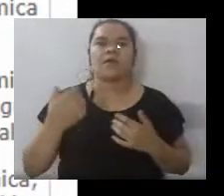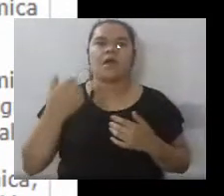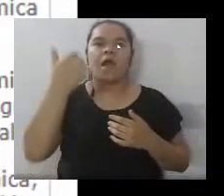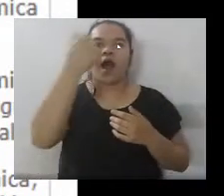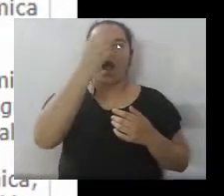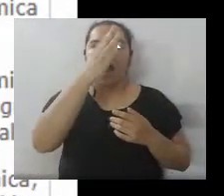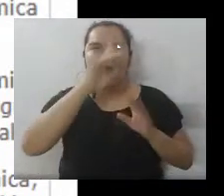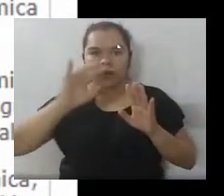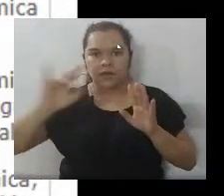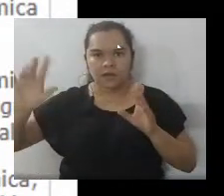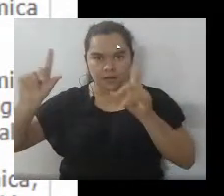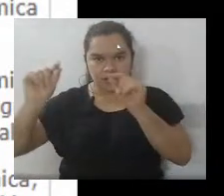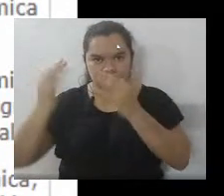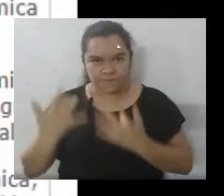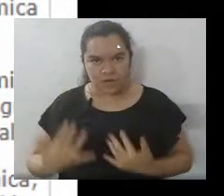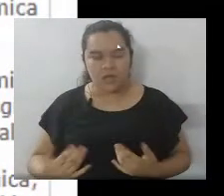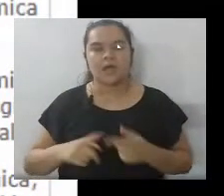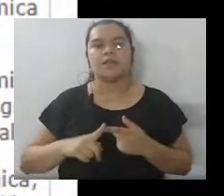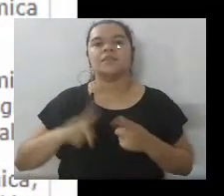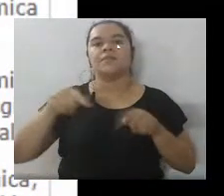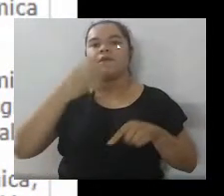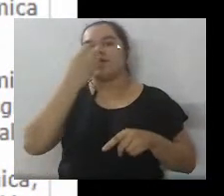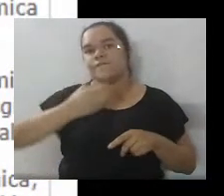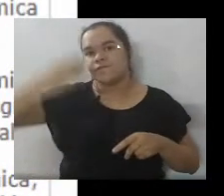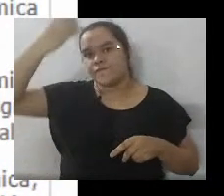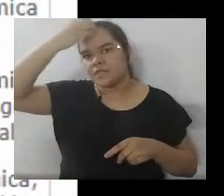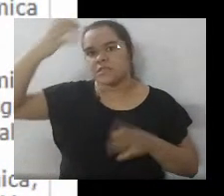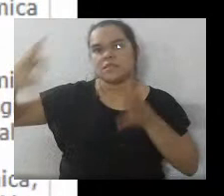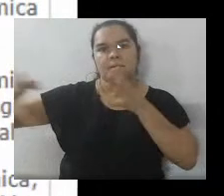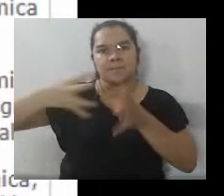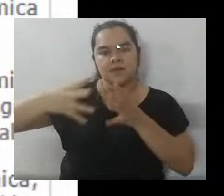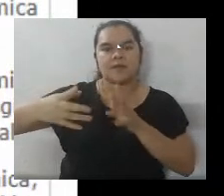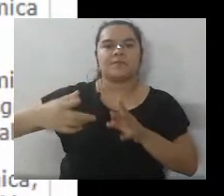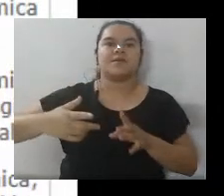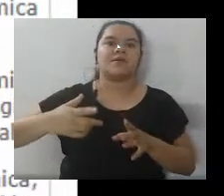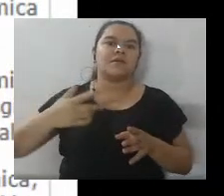analítica, cálculo, la parte de física, mecánica, calor,